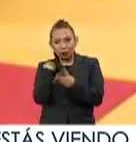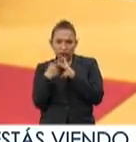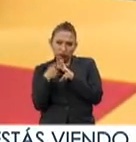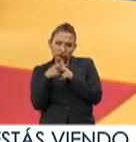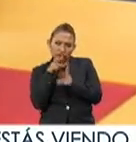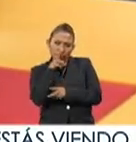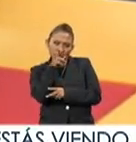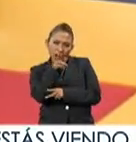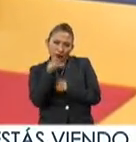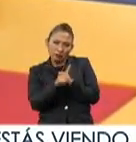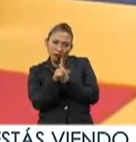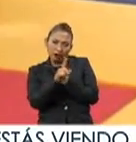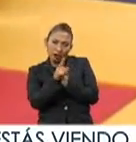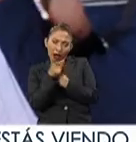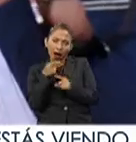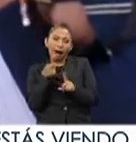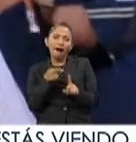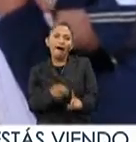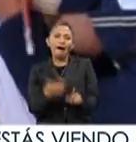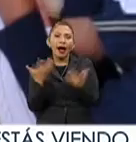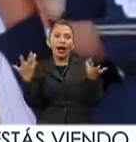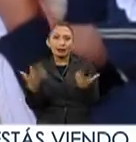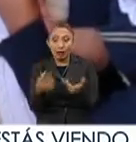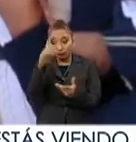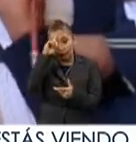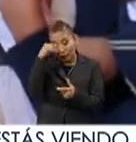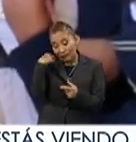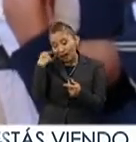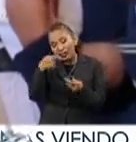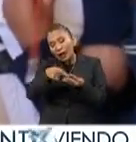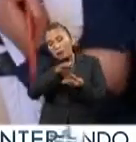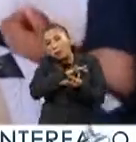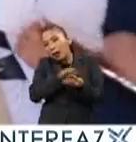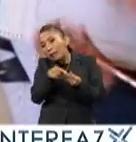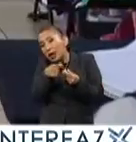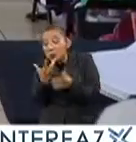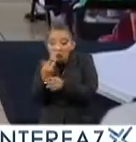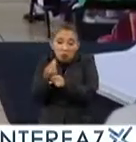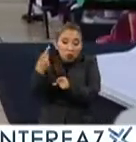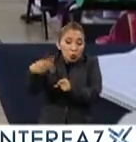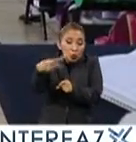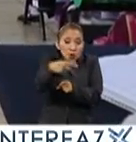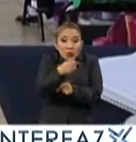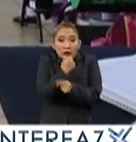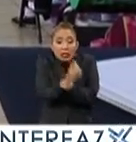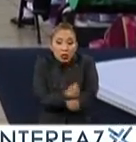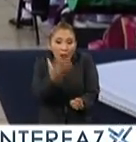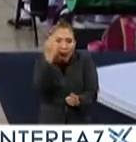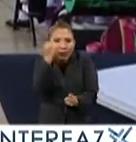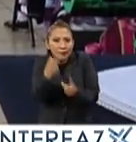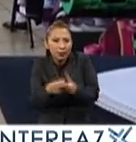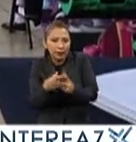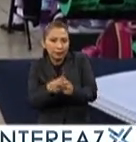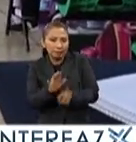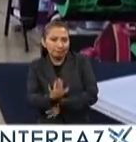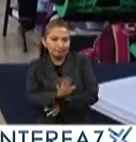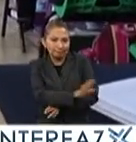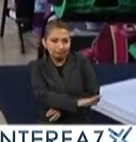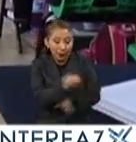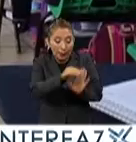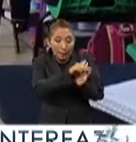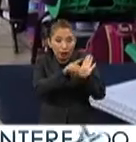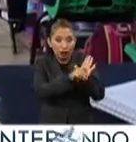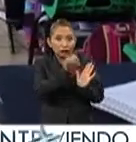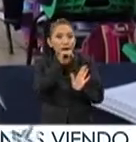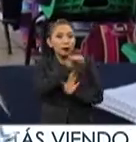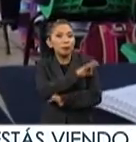soluciones a una problemática definida, realizar recomendaciones y ajustar la manera en cómo cada niño aprende matemáticas. La